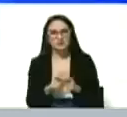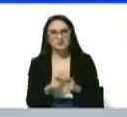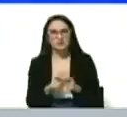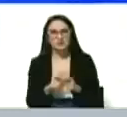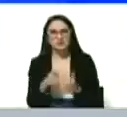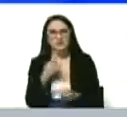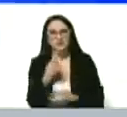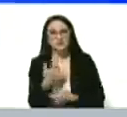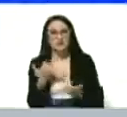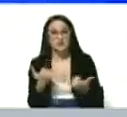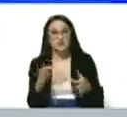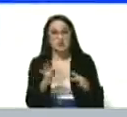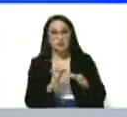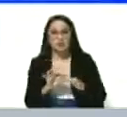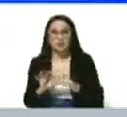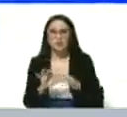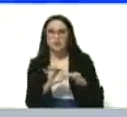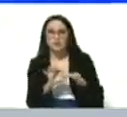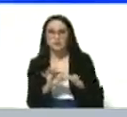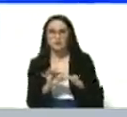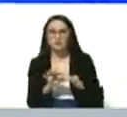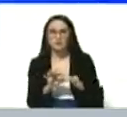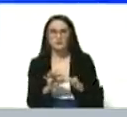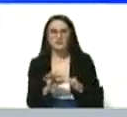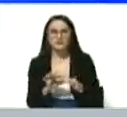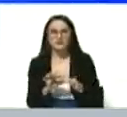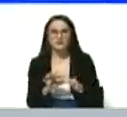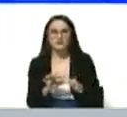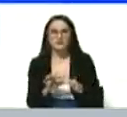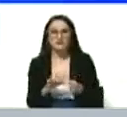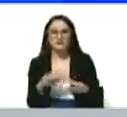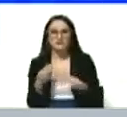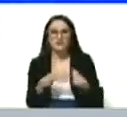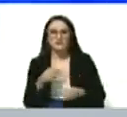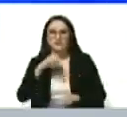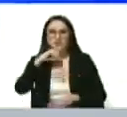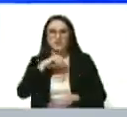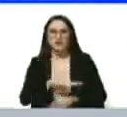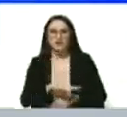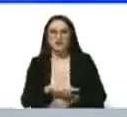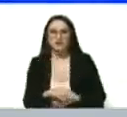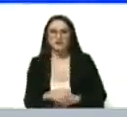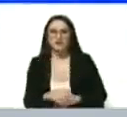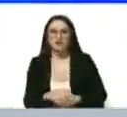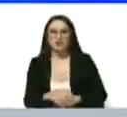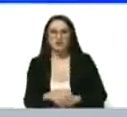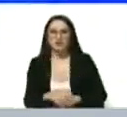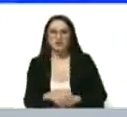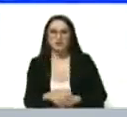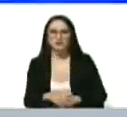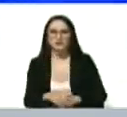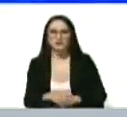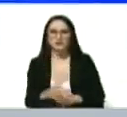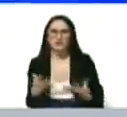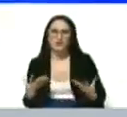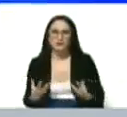estamos ahora unidos, estamos haciendo historia. Y por supuesto,